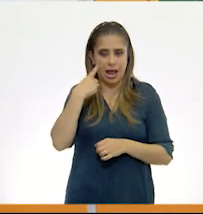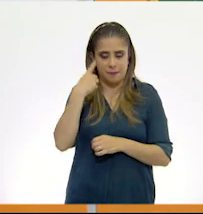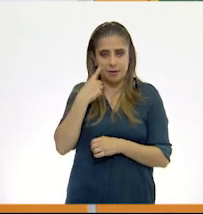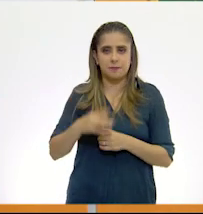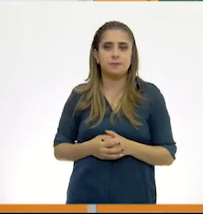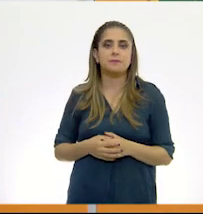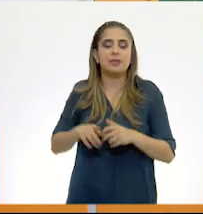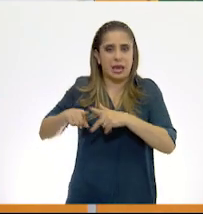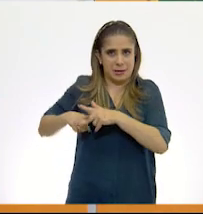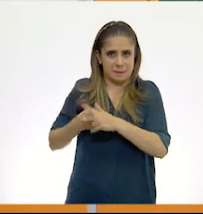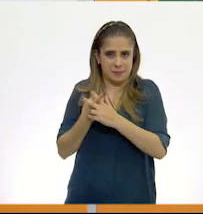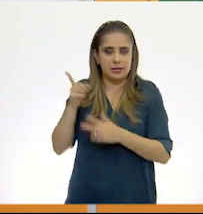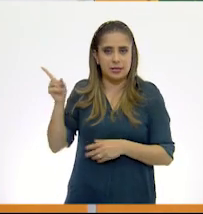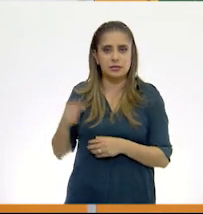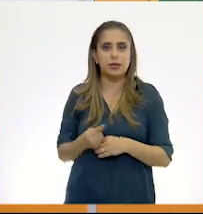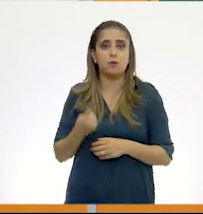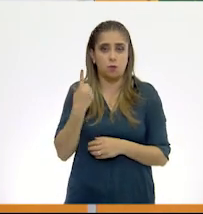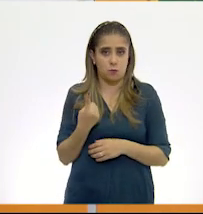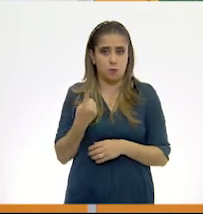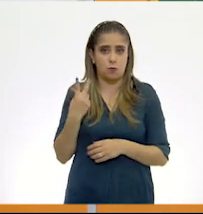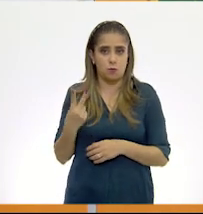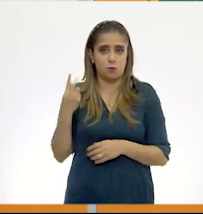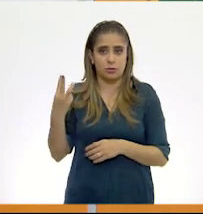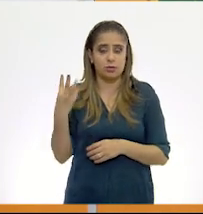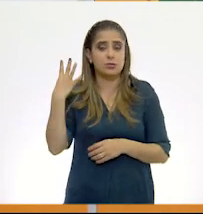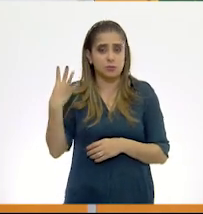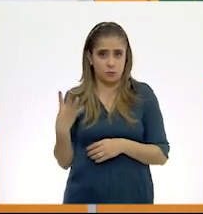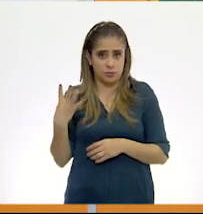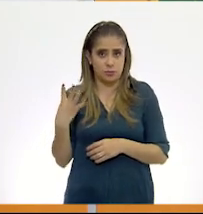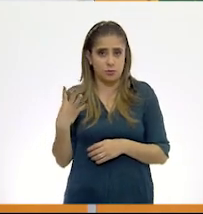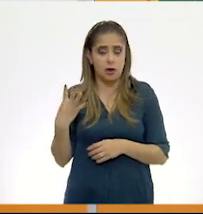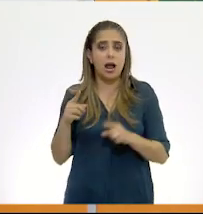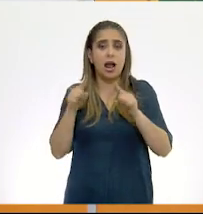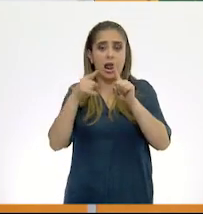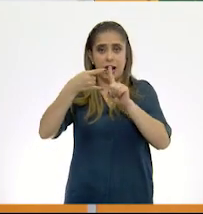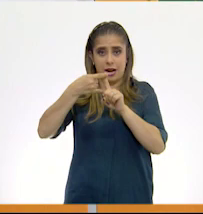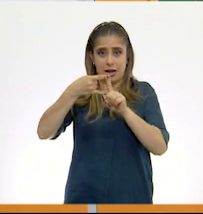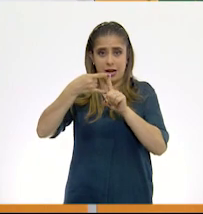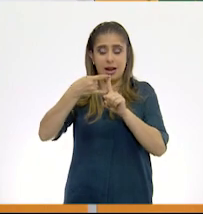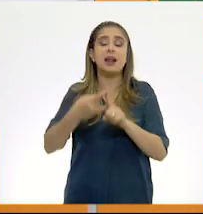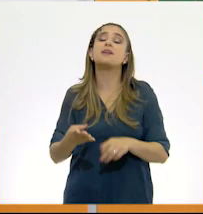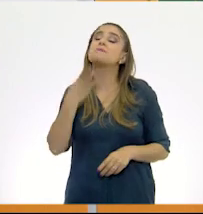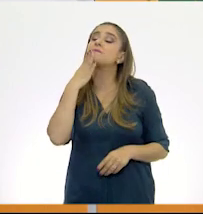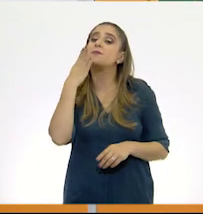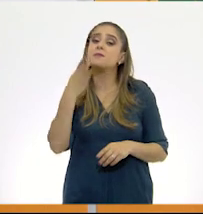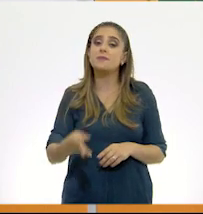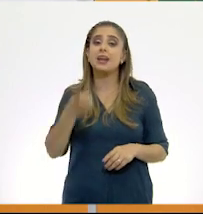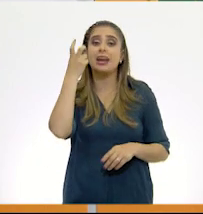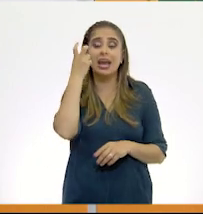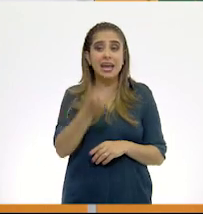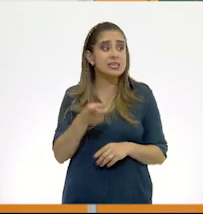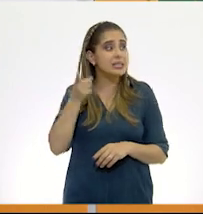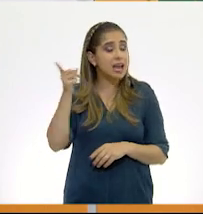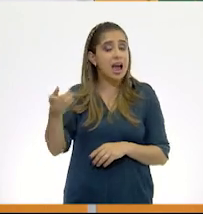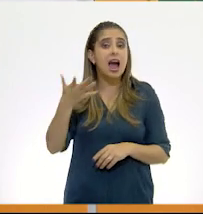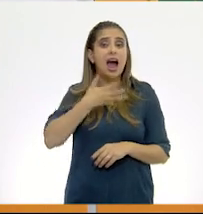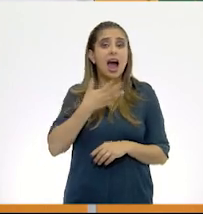bien? Comencemos por esta. Tiene uno, dos, tres, cuatro. Muy bien, ¿escuchaste, Alejandra?